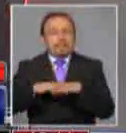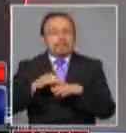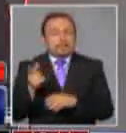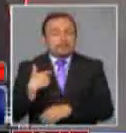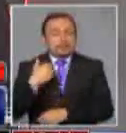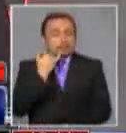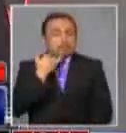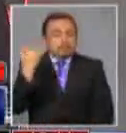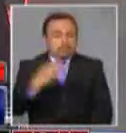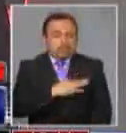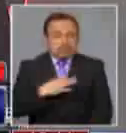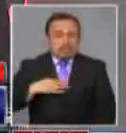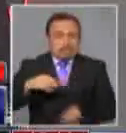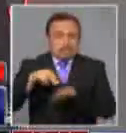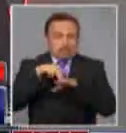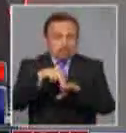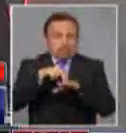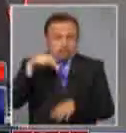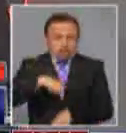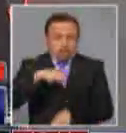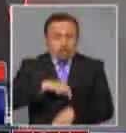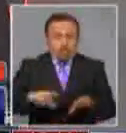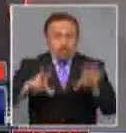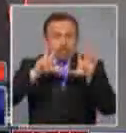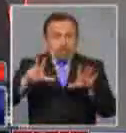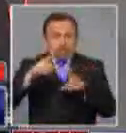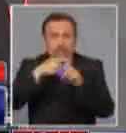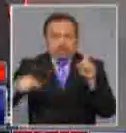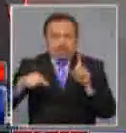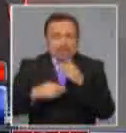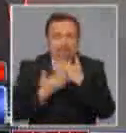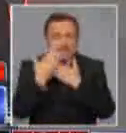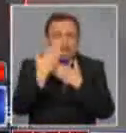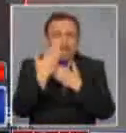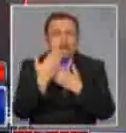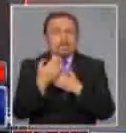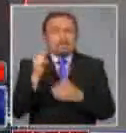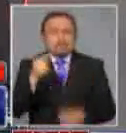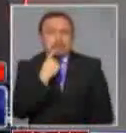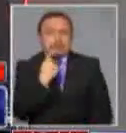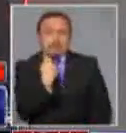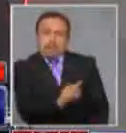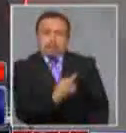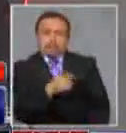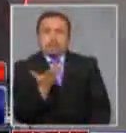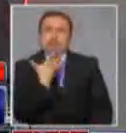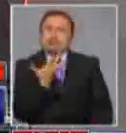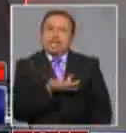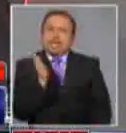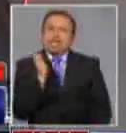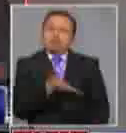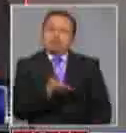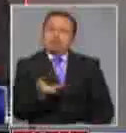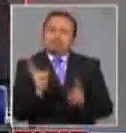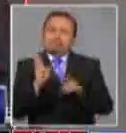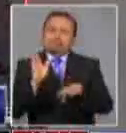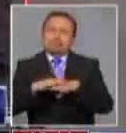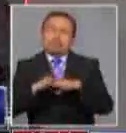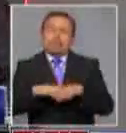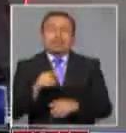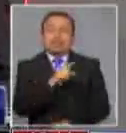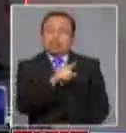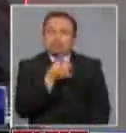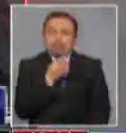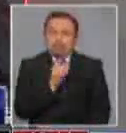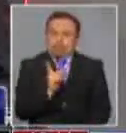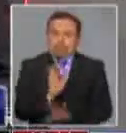llamé al ceremi de transporte hoy a las 8:30 de la mañana y le pregunté por qué había suspendido la autorización me dijo aquí